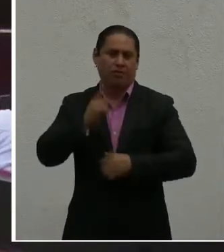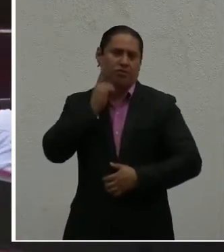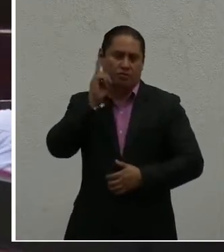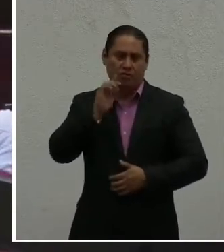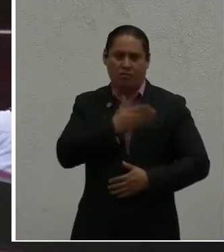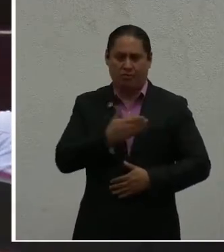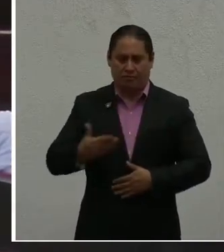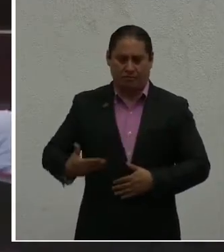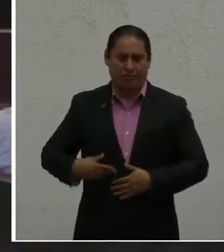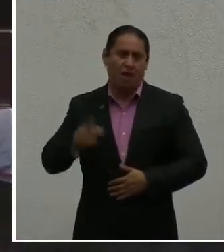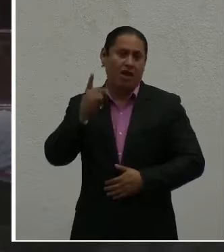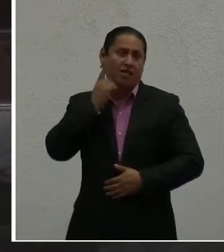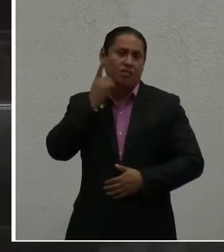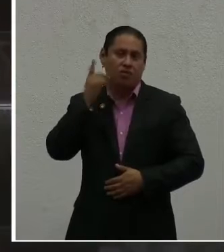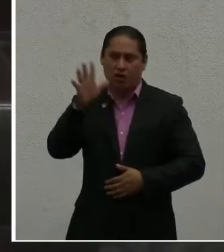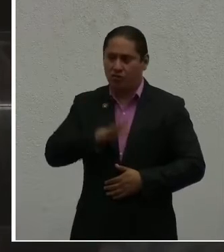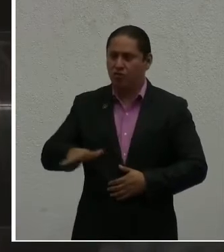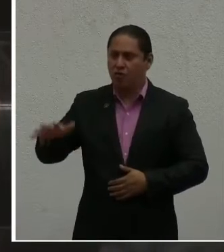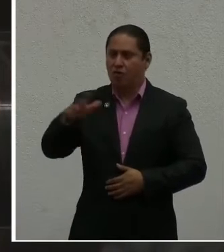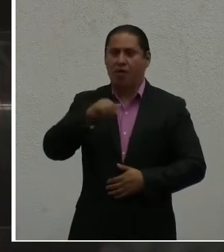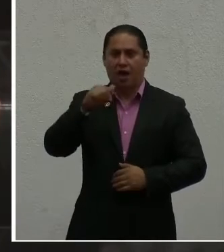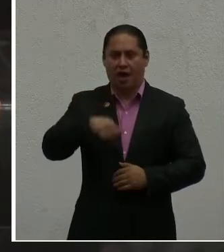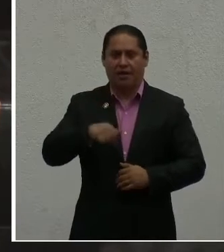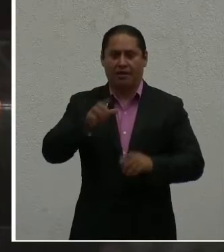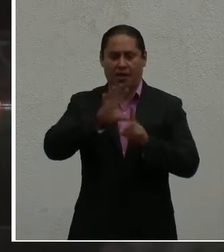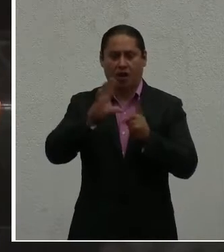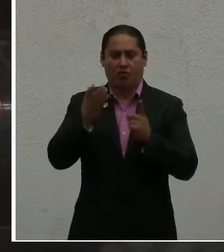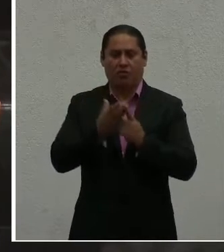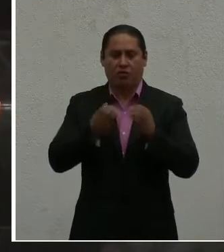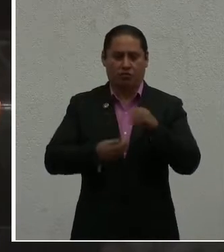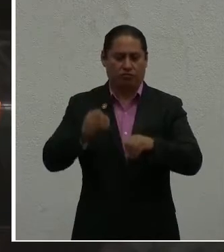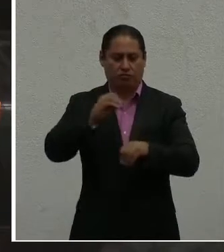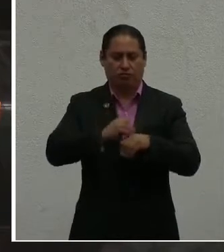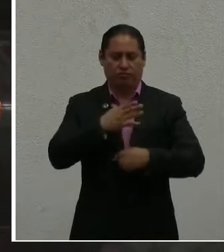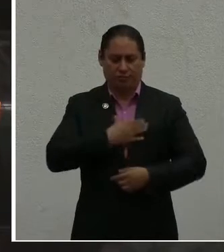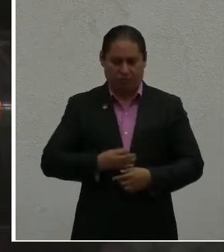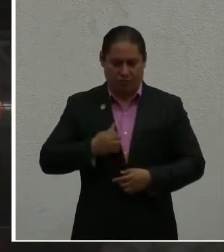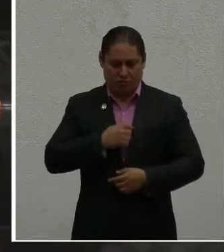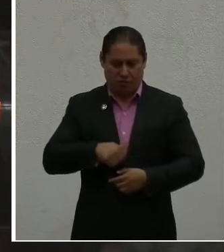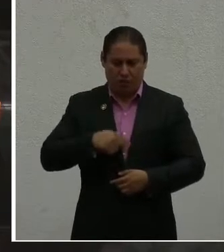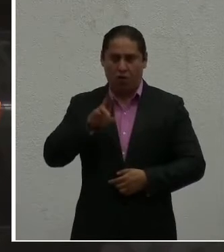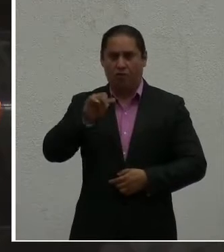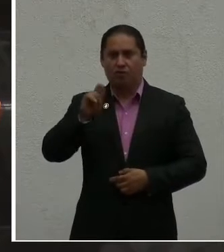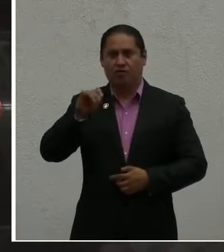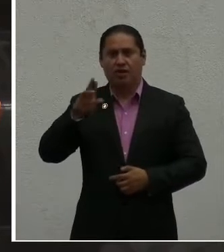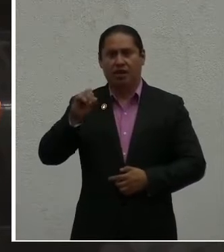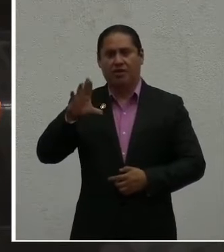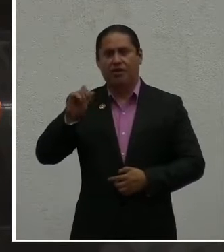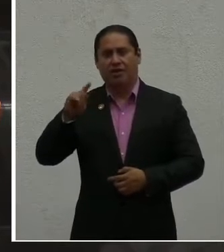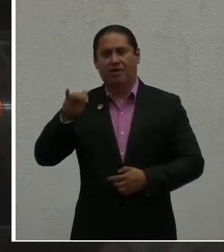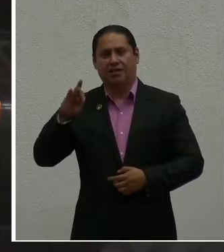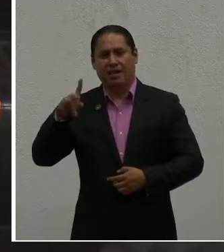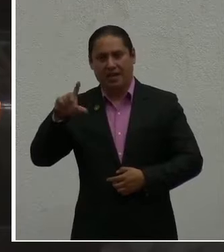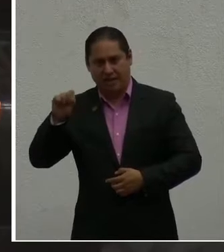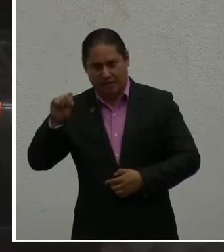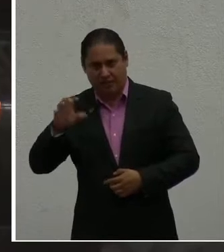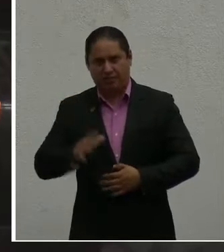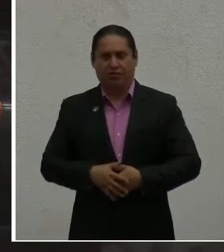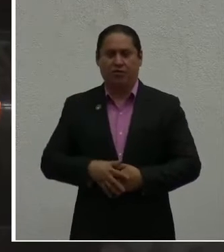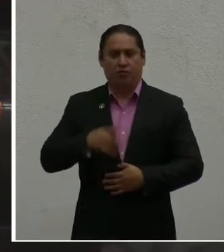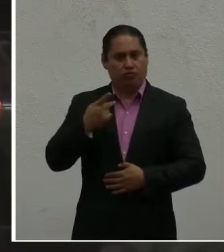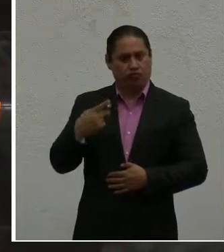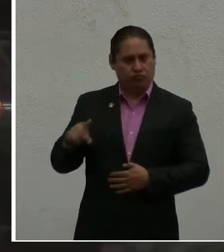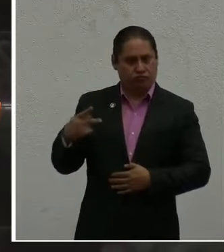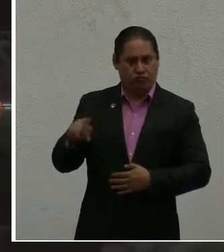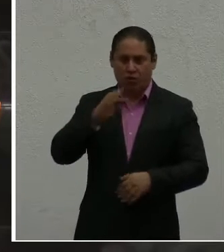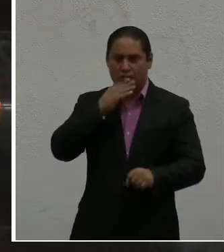suscritas diputadas y diputados integrantes de la Comisión de Postulación de la Medalla Rosario Castellanos, en ejercicio de la facultad